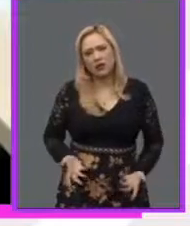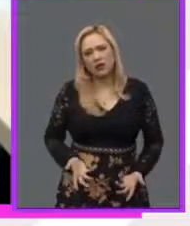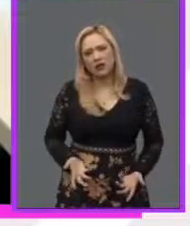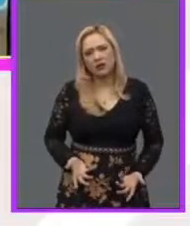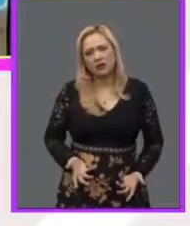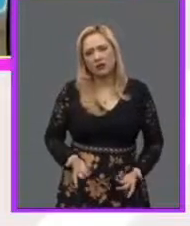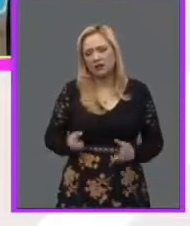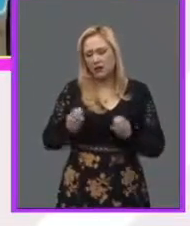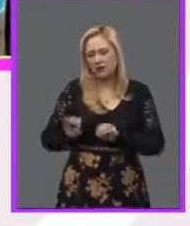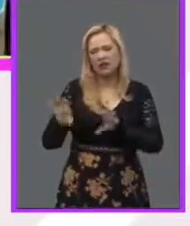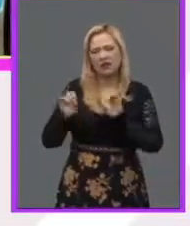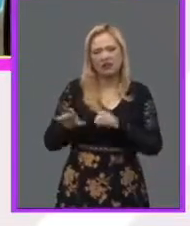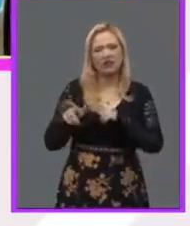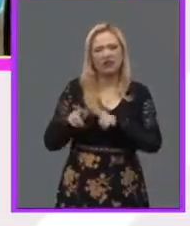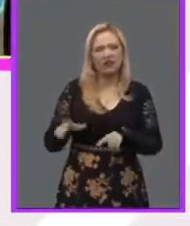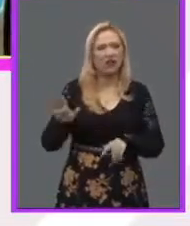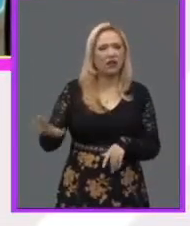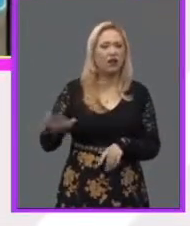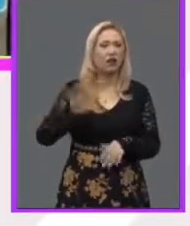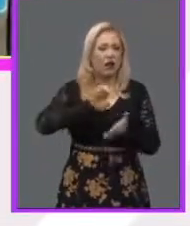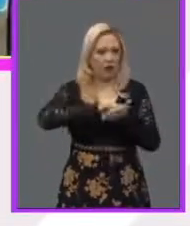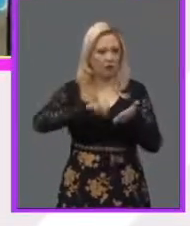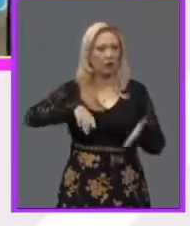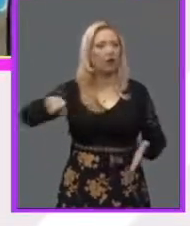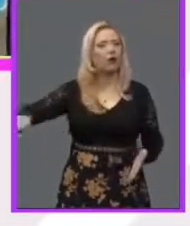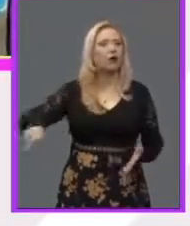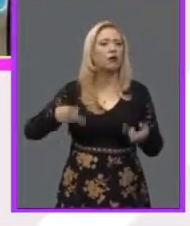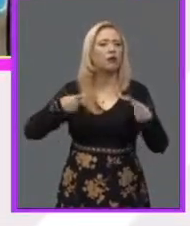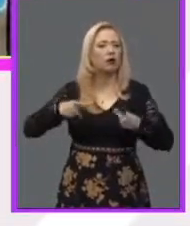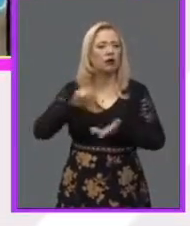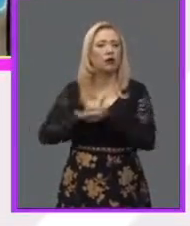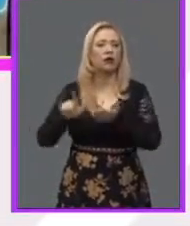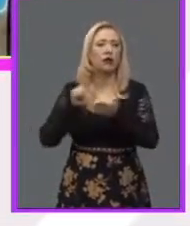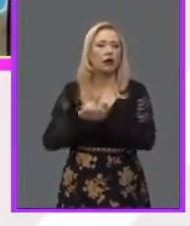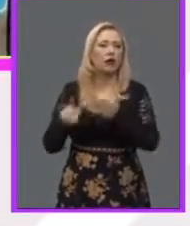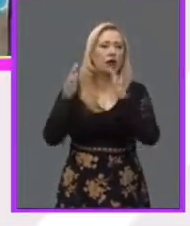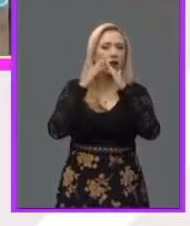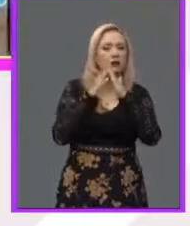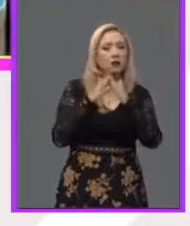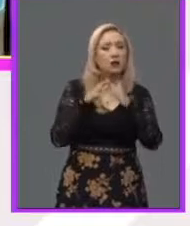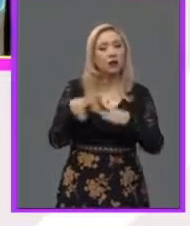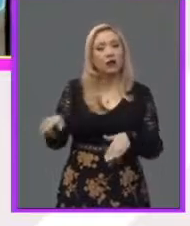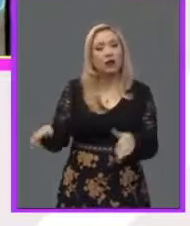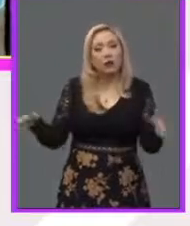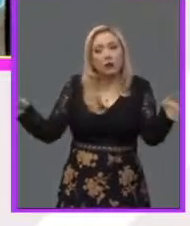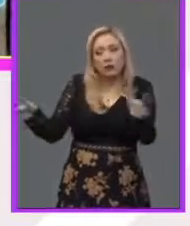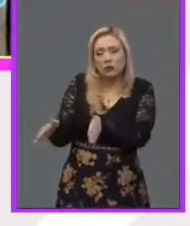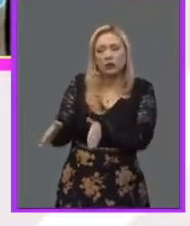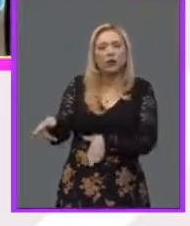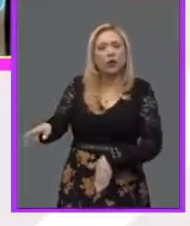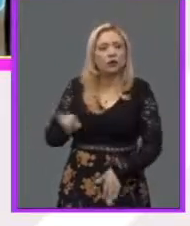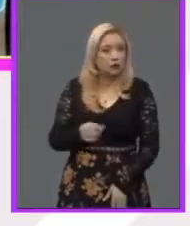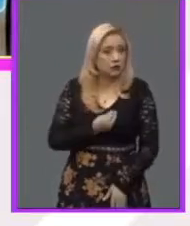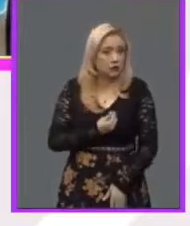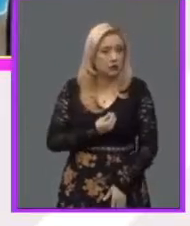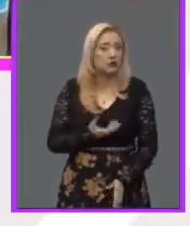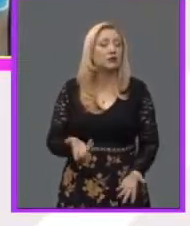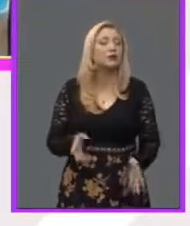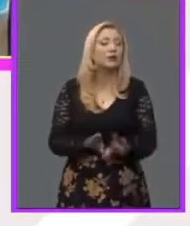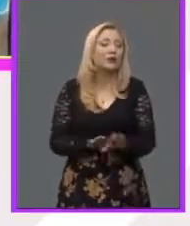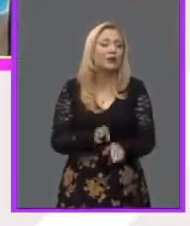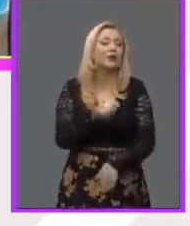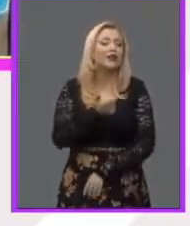una persona trabajadora esté allá 24 horas? O sea, creo que también es muy representativo, como ocurre con el racismo y el clasismo en